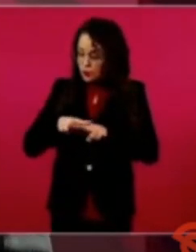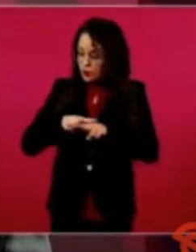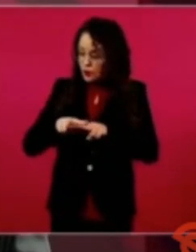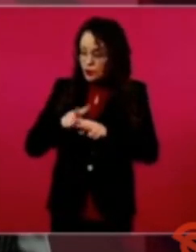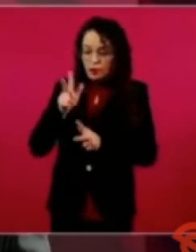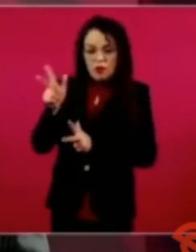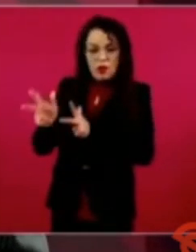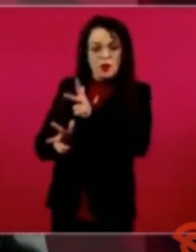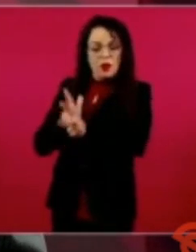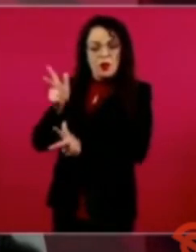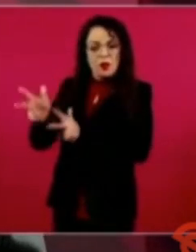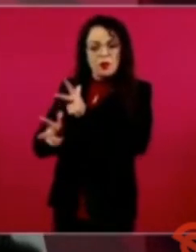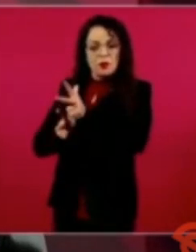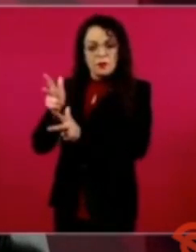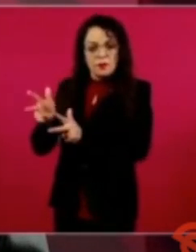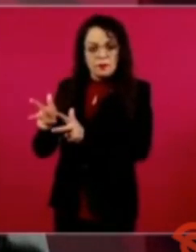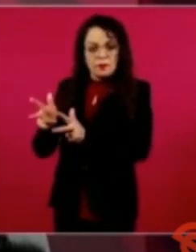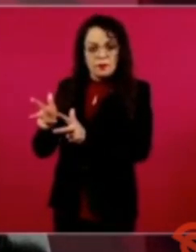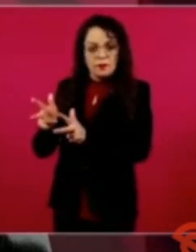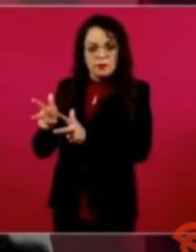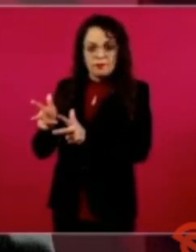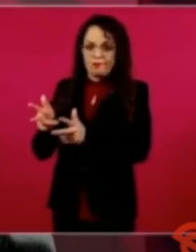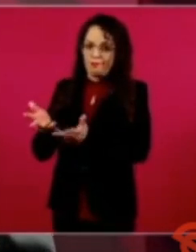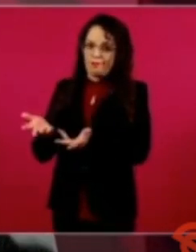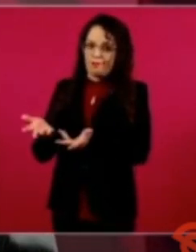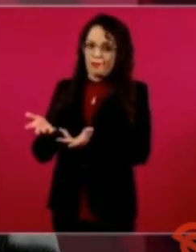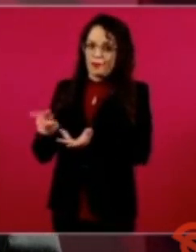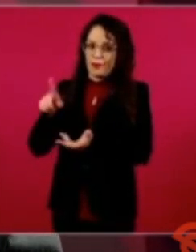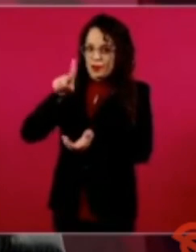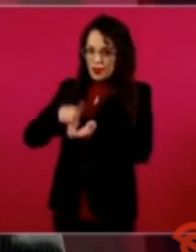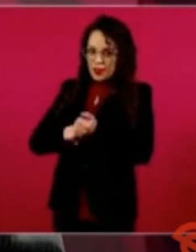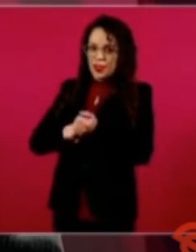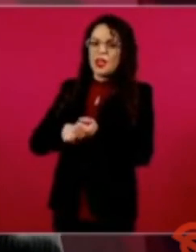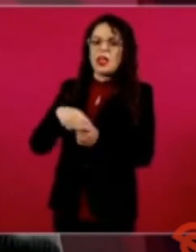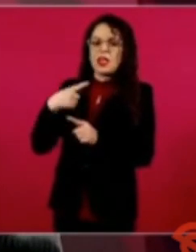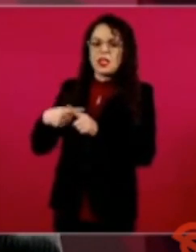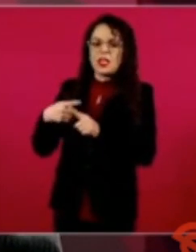Rescató a todas las empresas extranjeras y convirtió